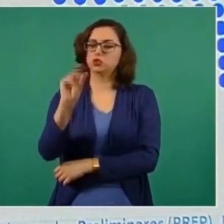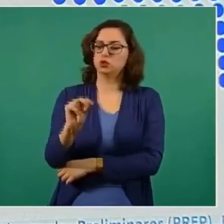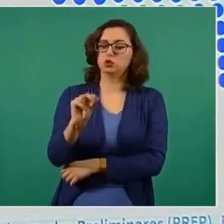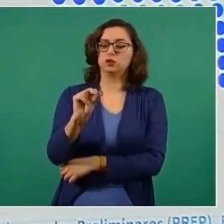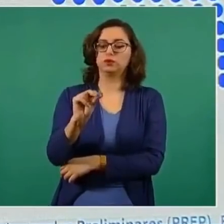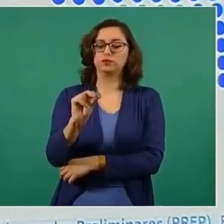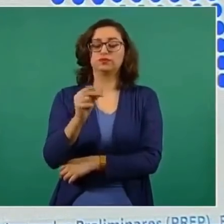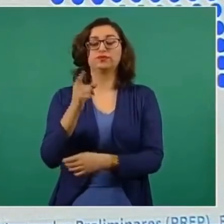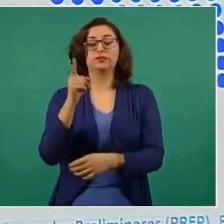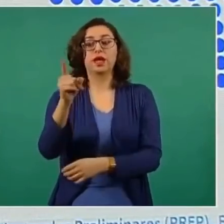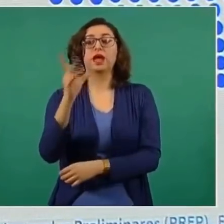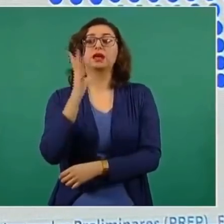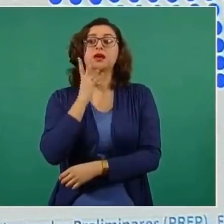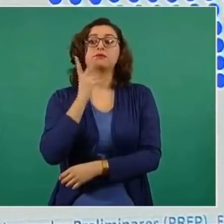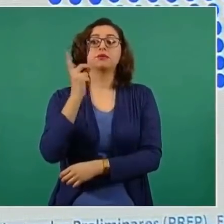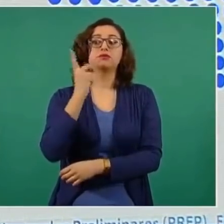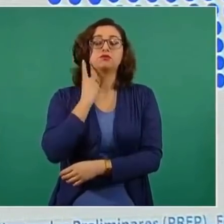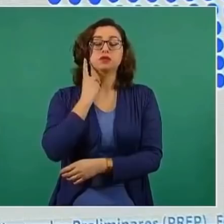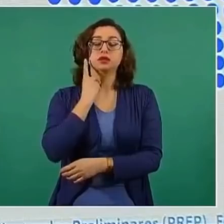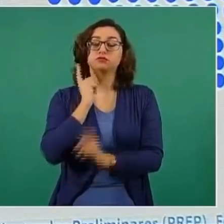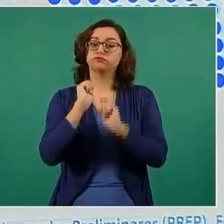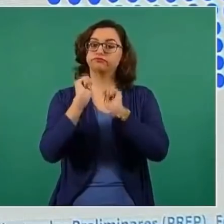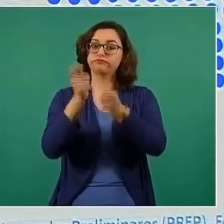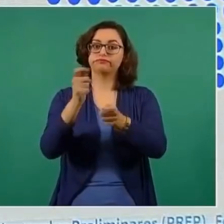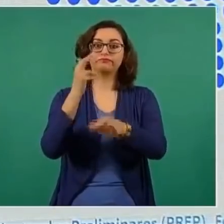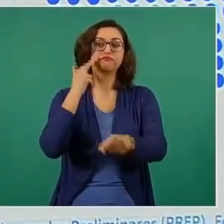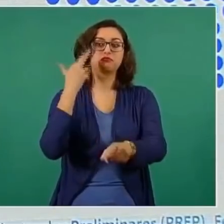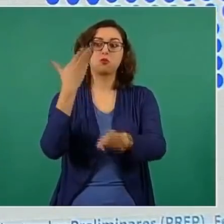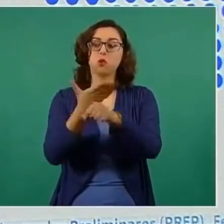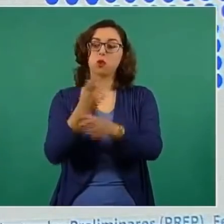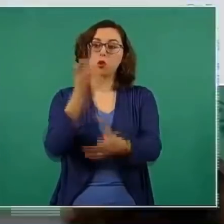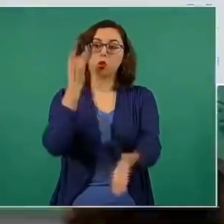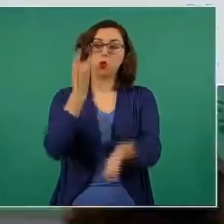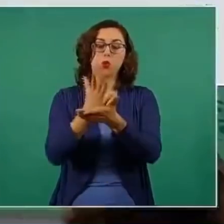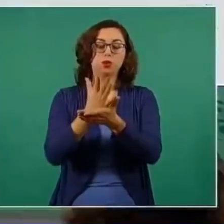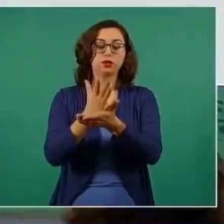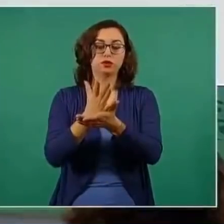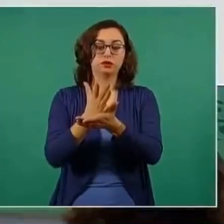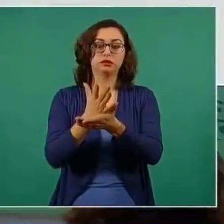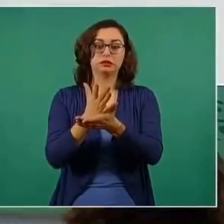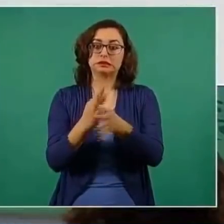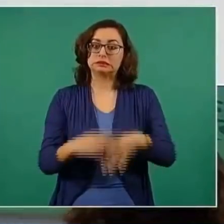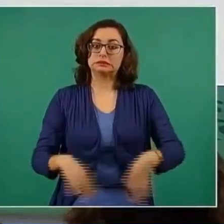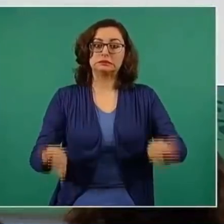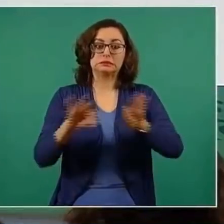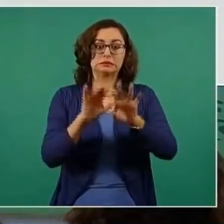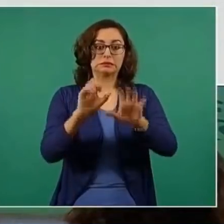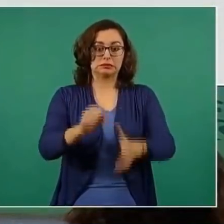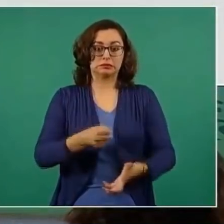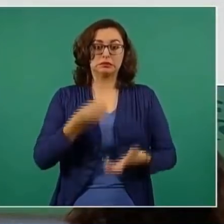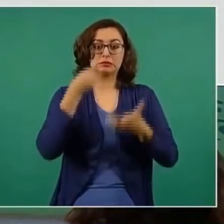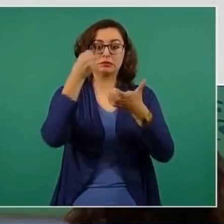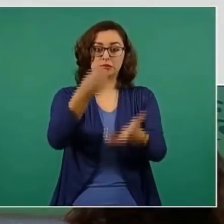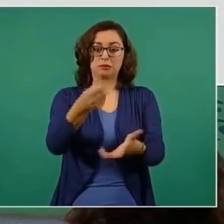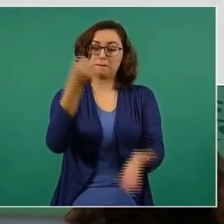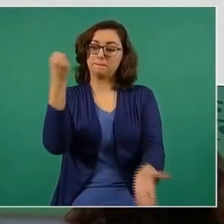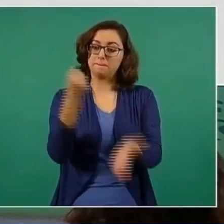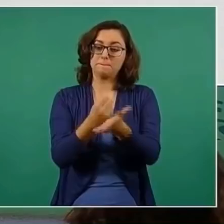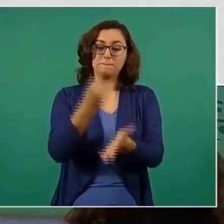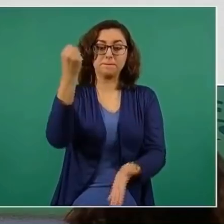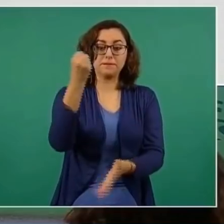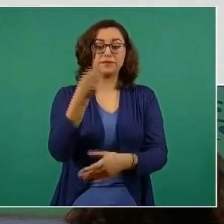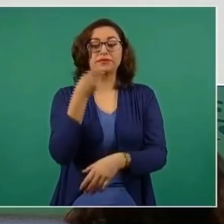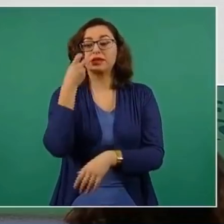más importante porque es facultad exclusiva de la Cámara de Diputados la aprobación del presupuesto. ¿Qué es lo que más